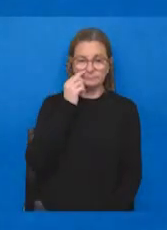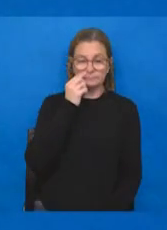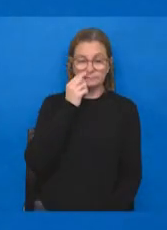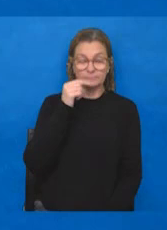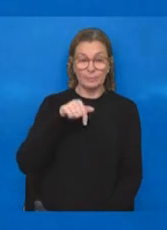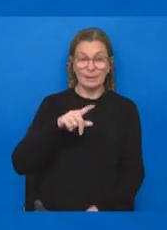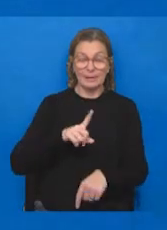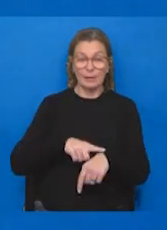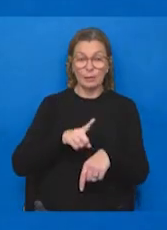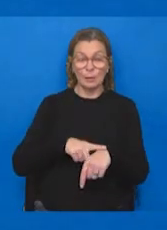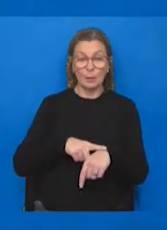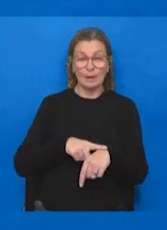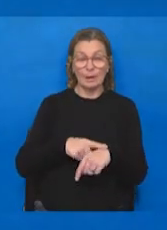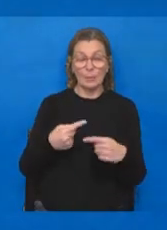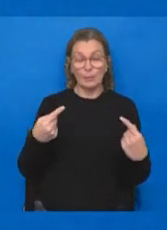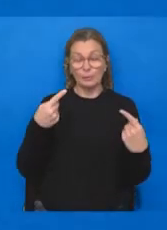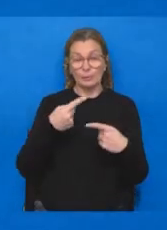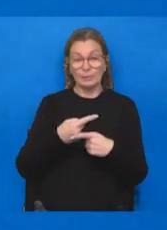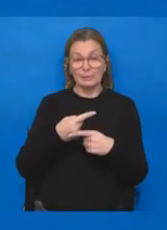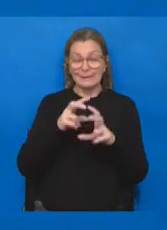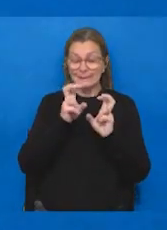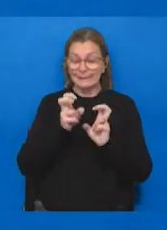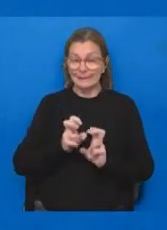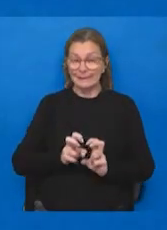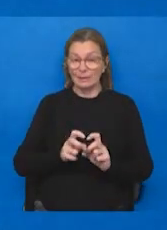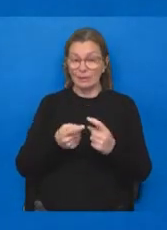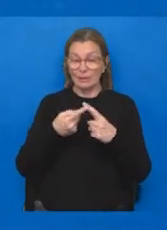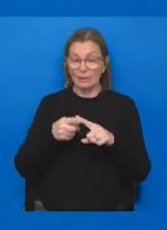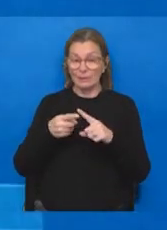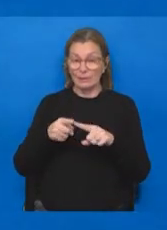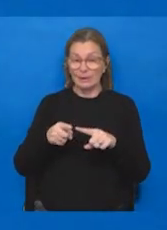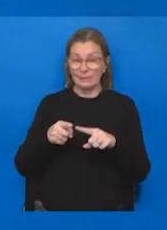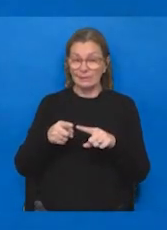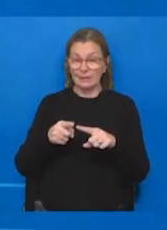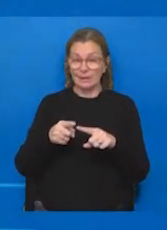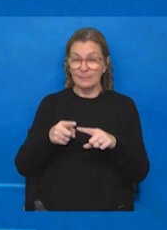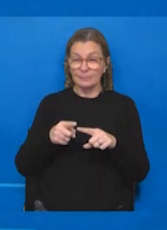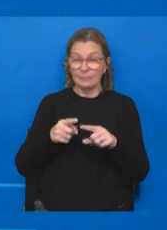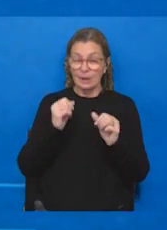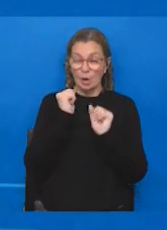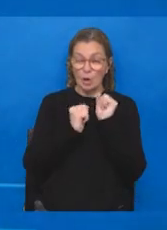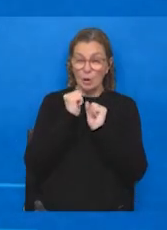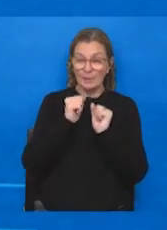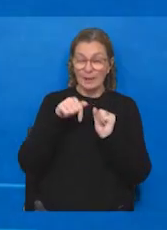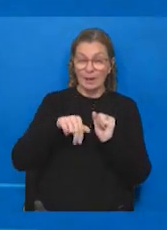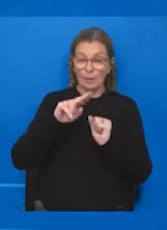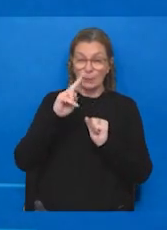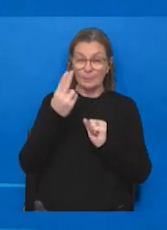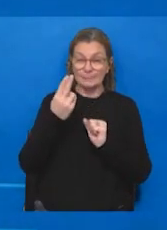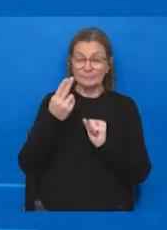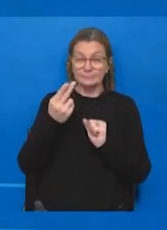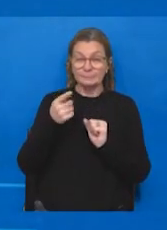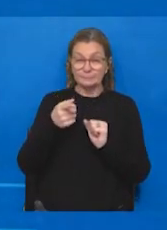por estas horas la oposición está analizando determinados aspectos de la economía de nuestro país a